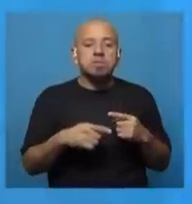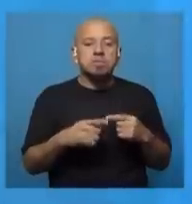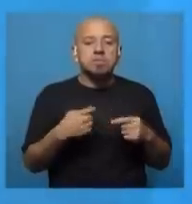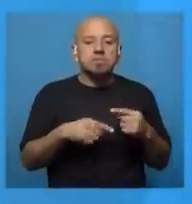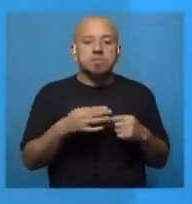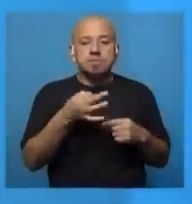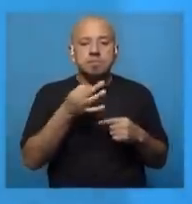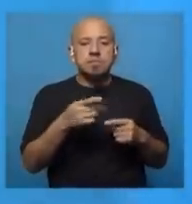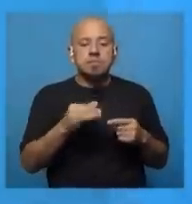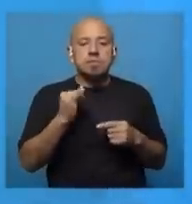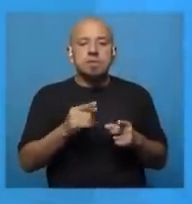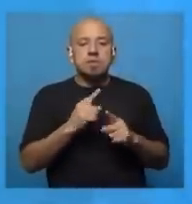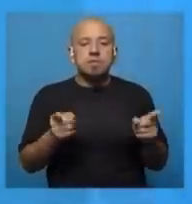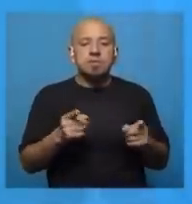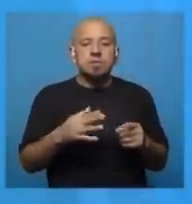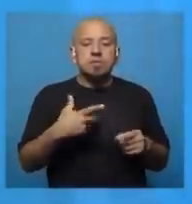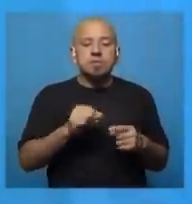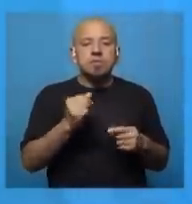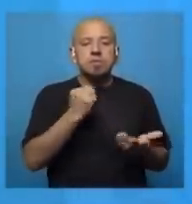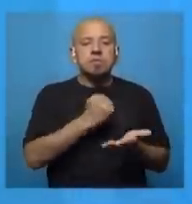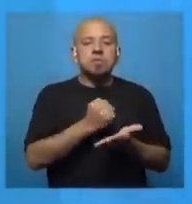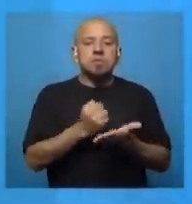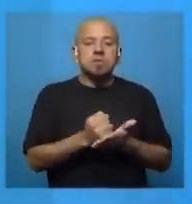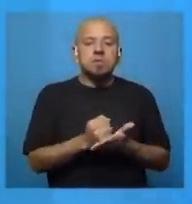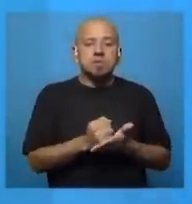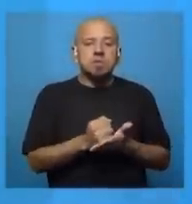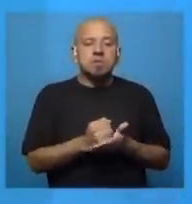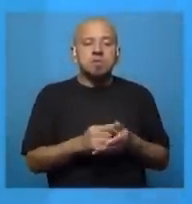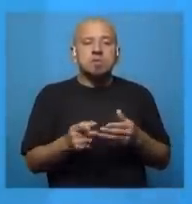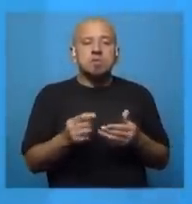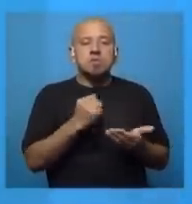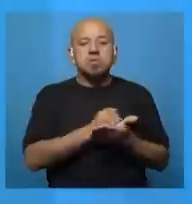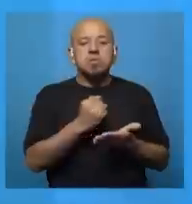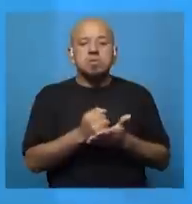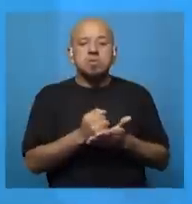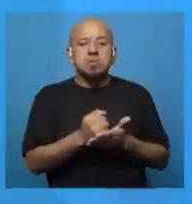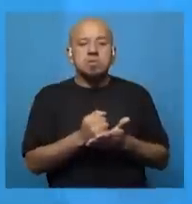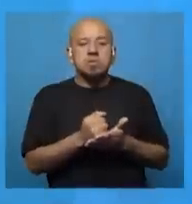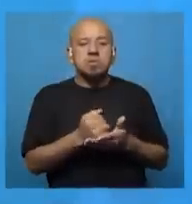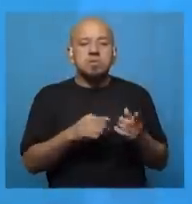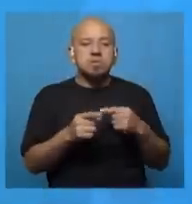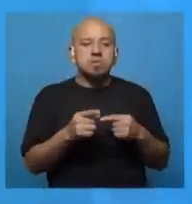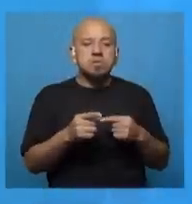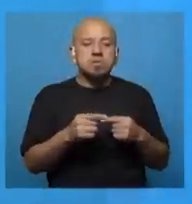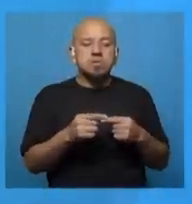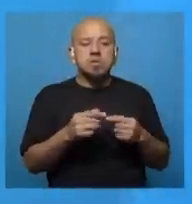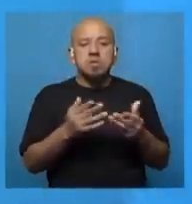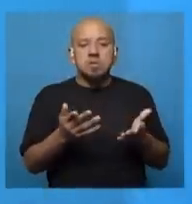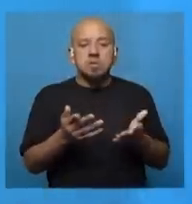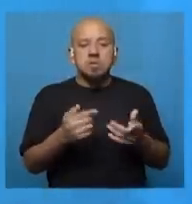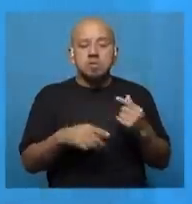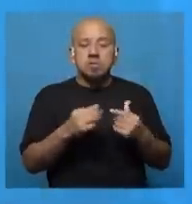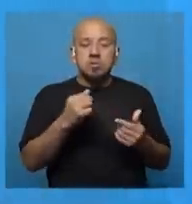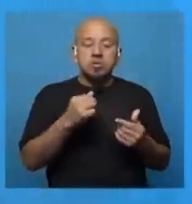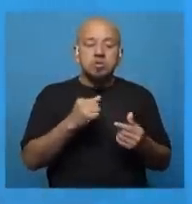decidir si se otorga o no el pasaporte y estábamos hablando de que era un pasaporte solicitado por alguien que había estado